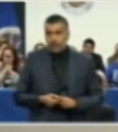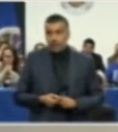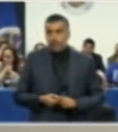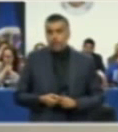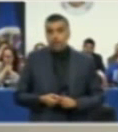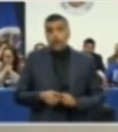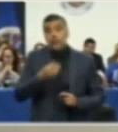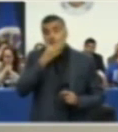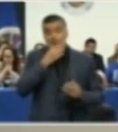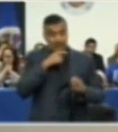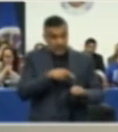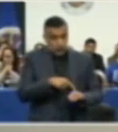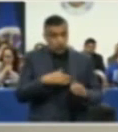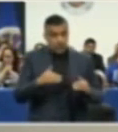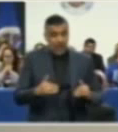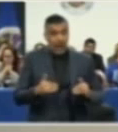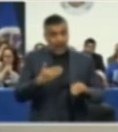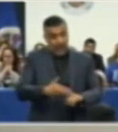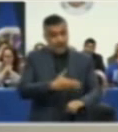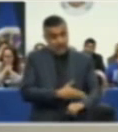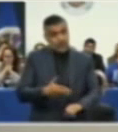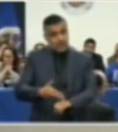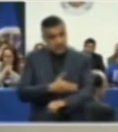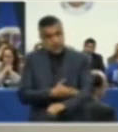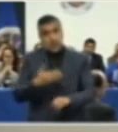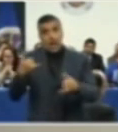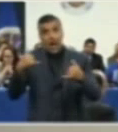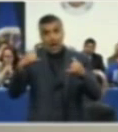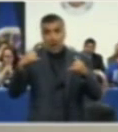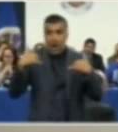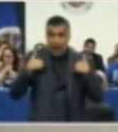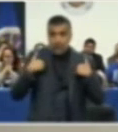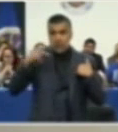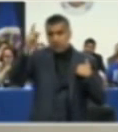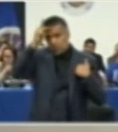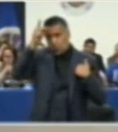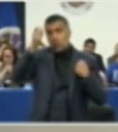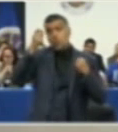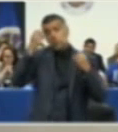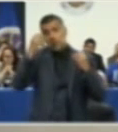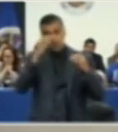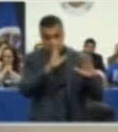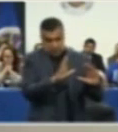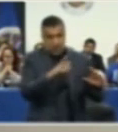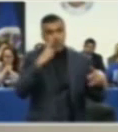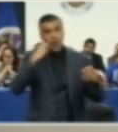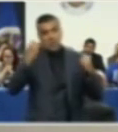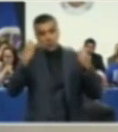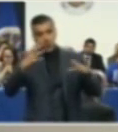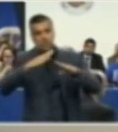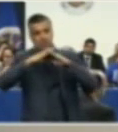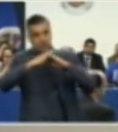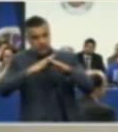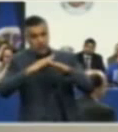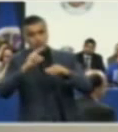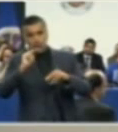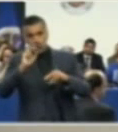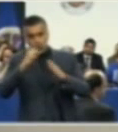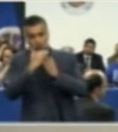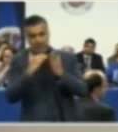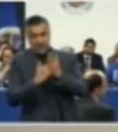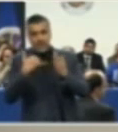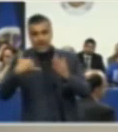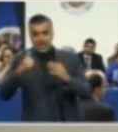obstante, estos avances, pues existen todavía en el Perú una serie de barreras normativas y una serie de